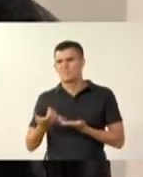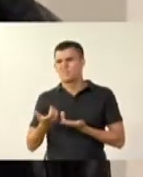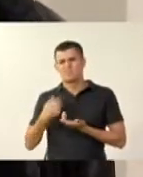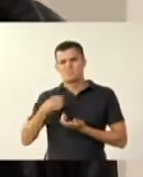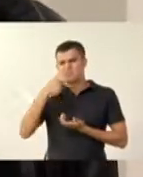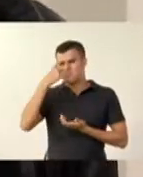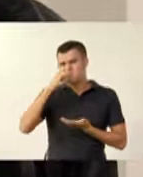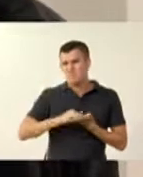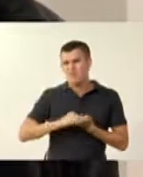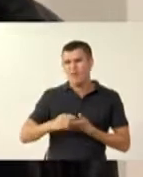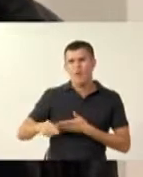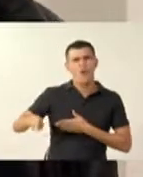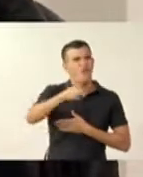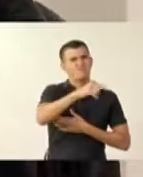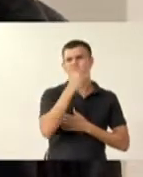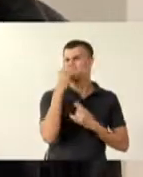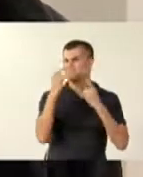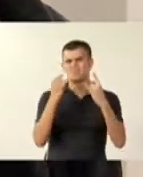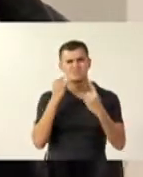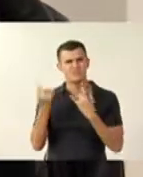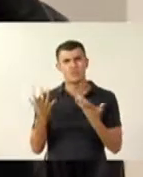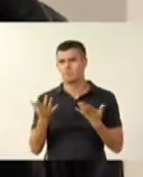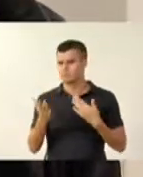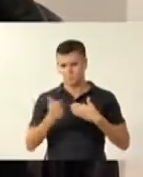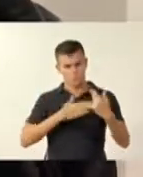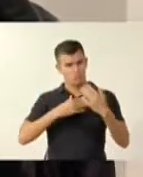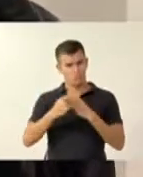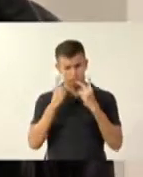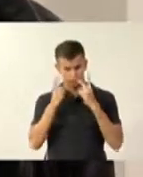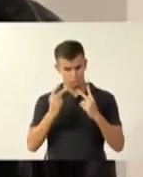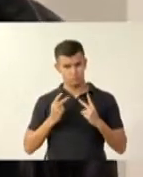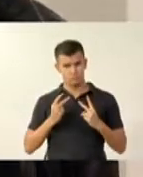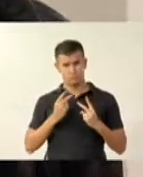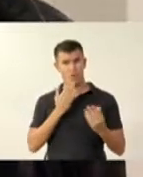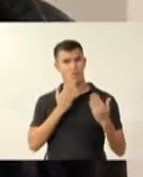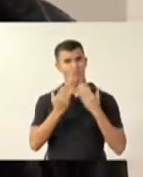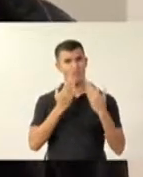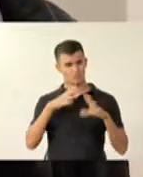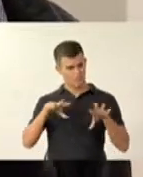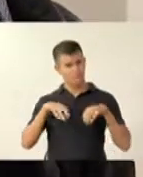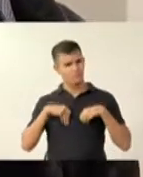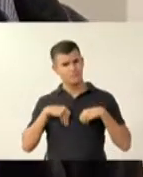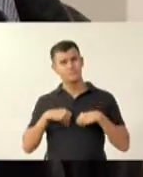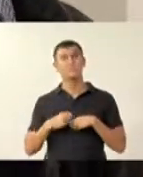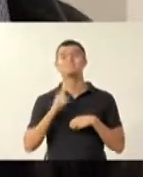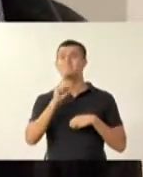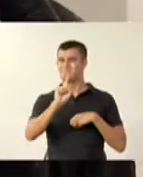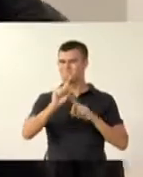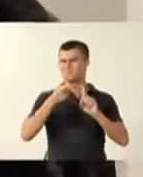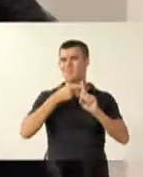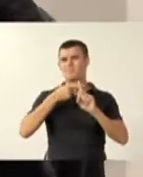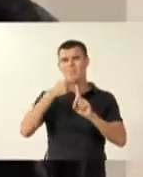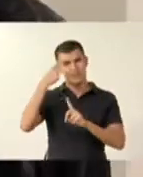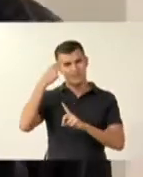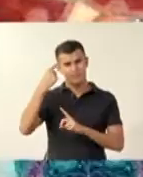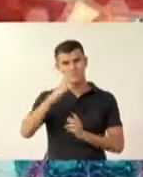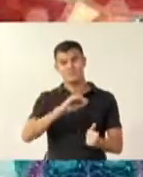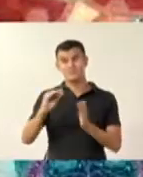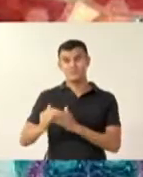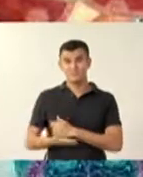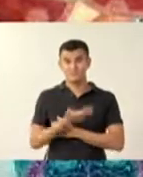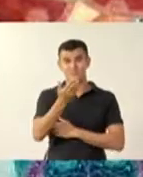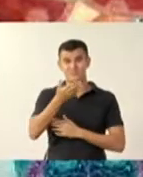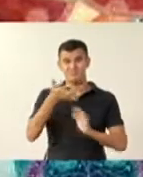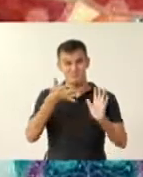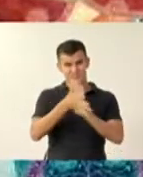nadie le interesa. Uno tiene que vencerse a uno mismo, ese es el gran reto de la primera publicación. Entre